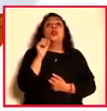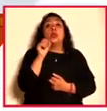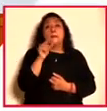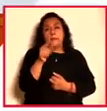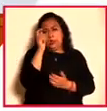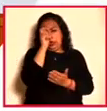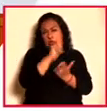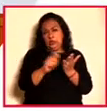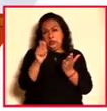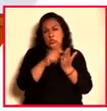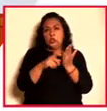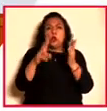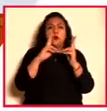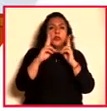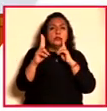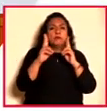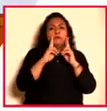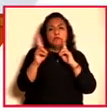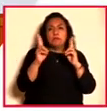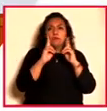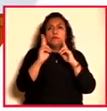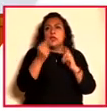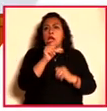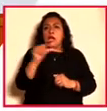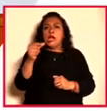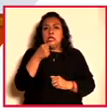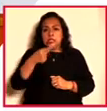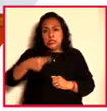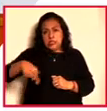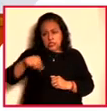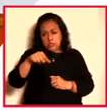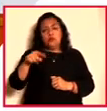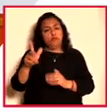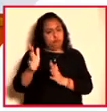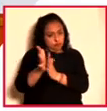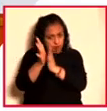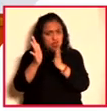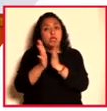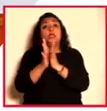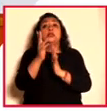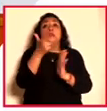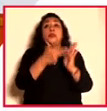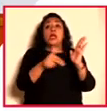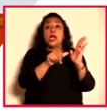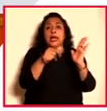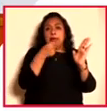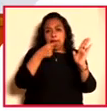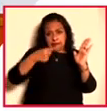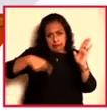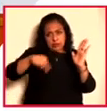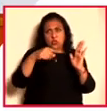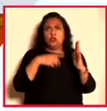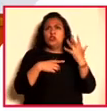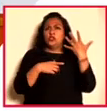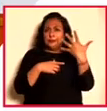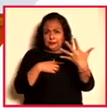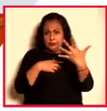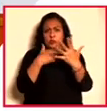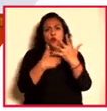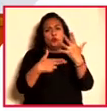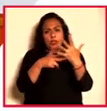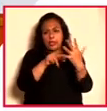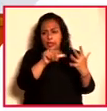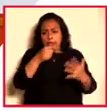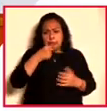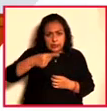escritores, narradores infantiles, literatura infantil presente, talleres infantiles. Va a haber 5 talleres infantiles donde los niños